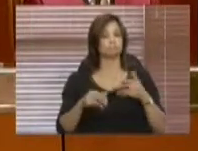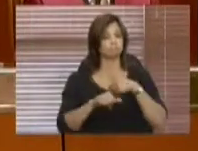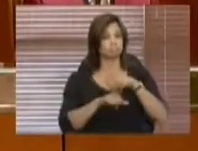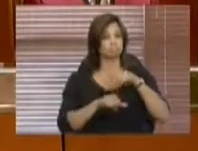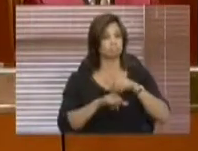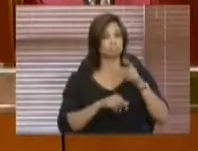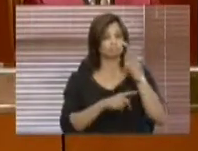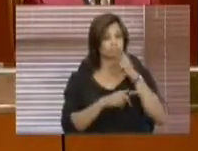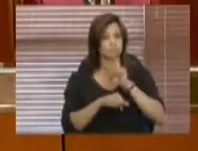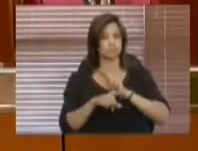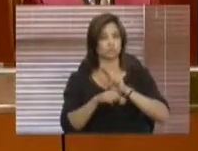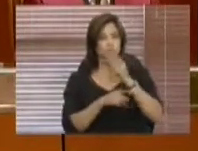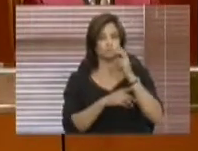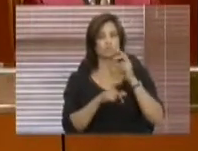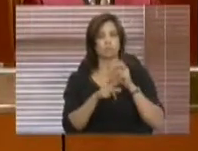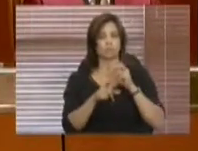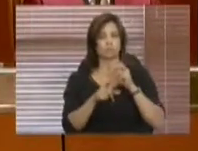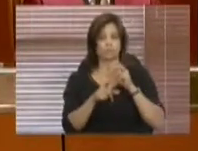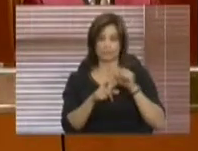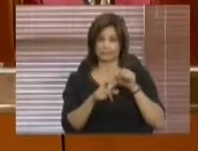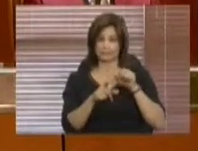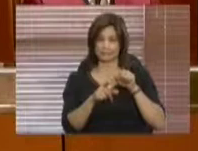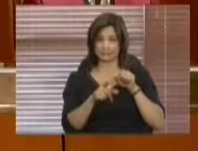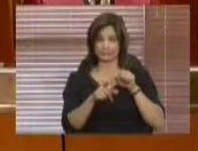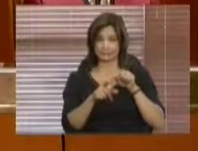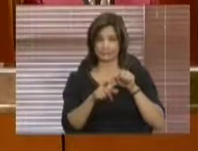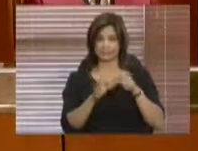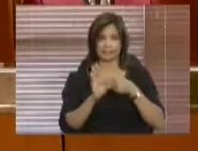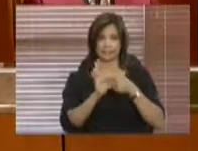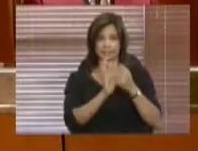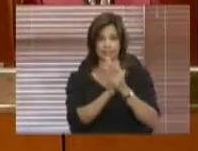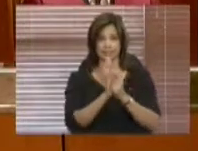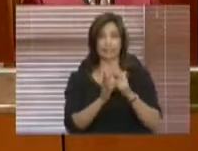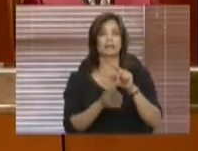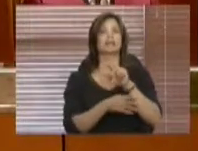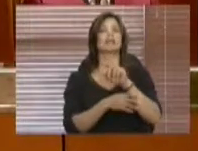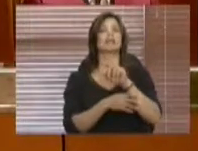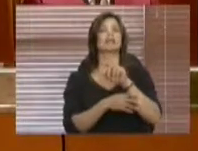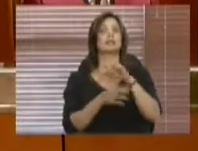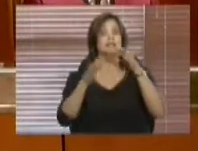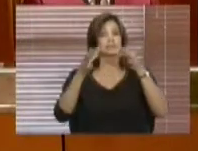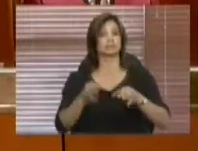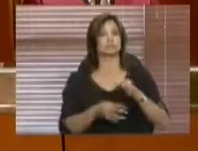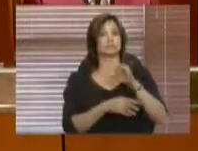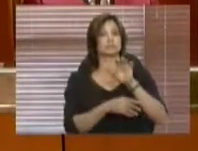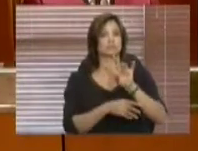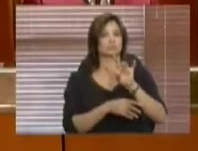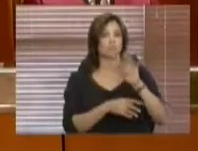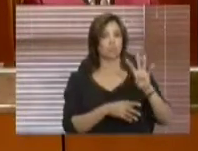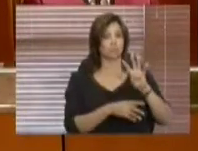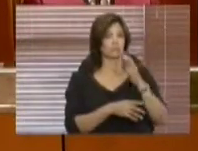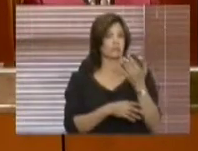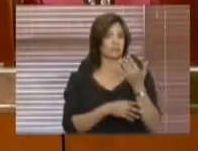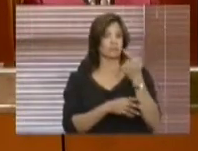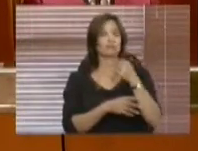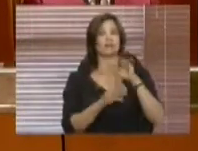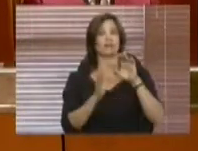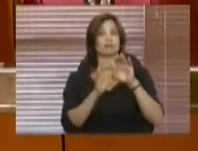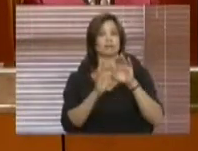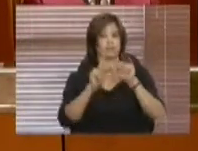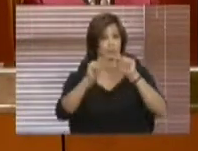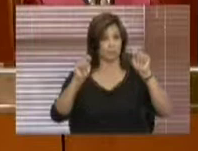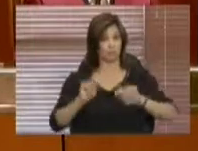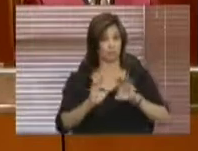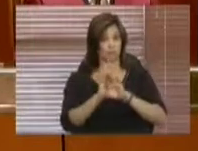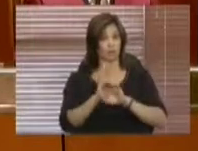Exhortación a revisar criterios de la ley de casación. En la sentencia 489-15, el Tribunal Constitucional